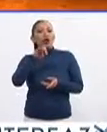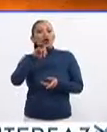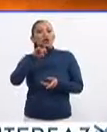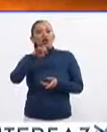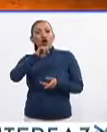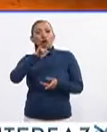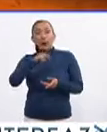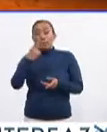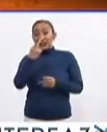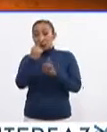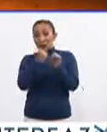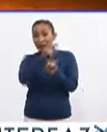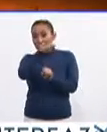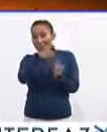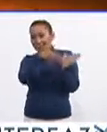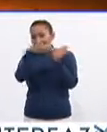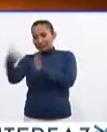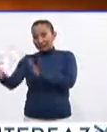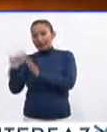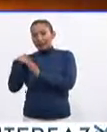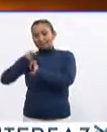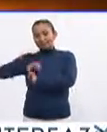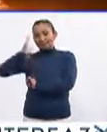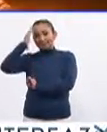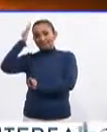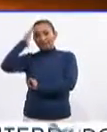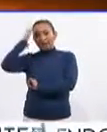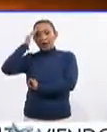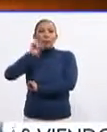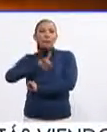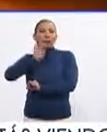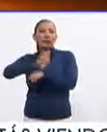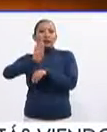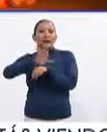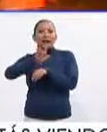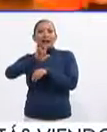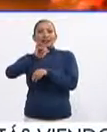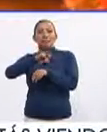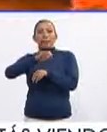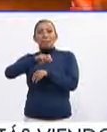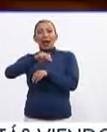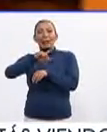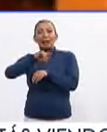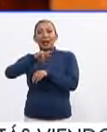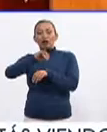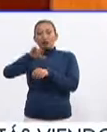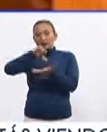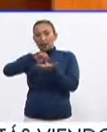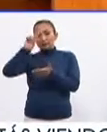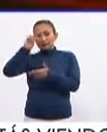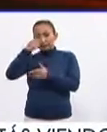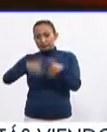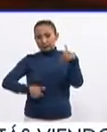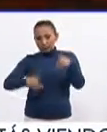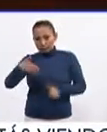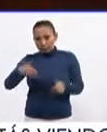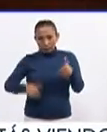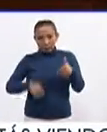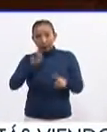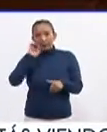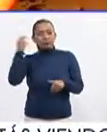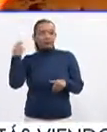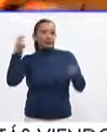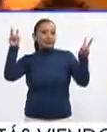ahora, 25 años después, la dirige junto con la brasileña Clarisa Malheiros en el Centro Universitario de Teatro,